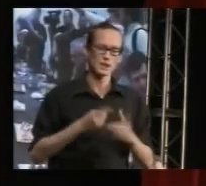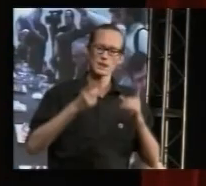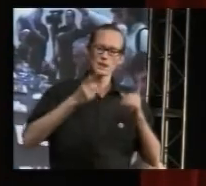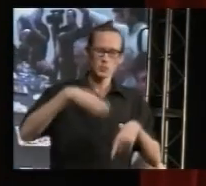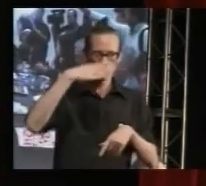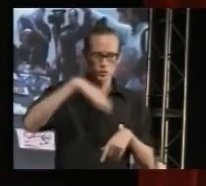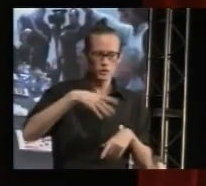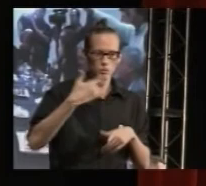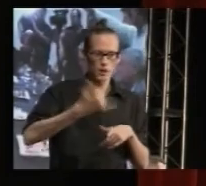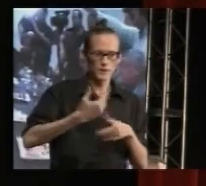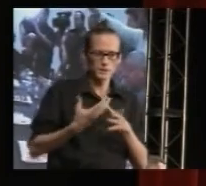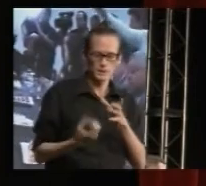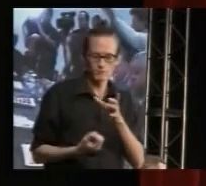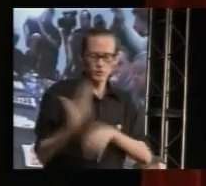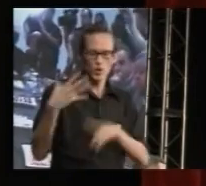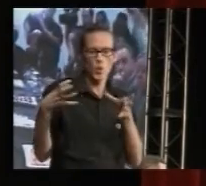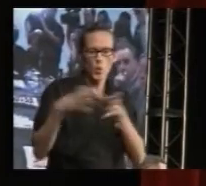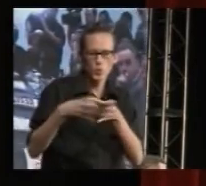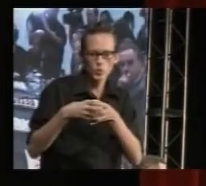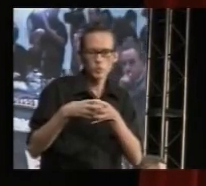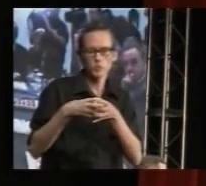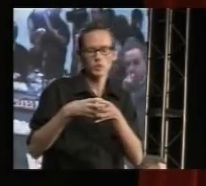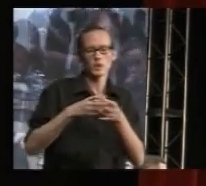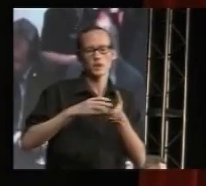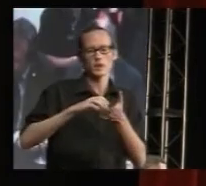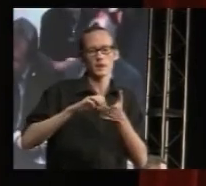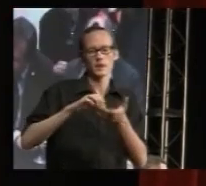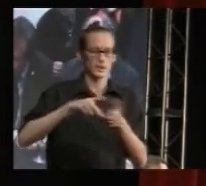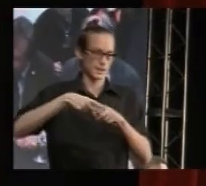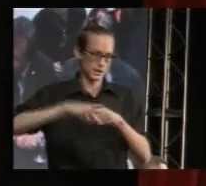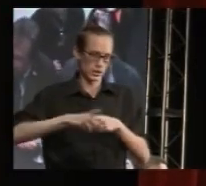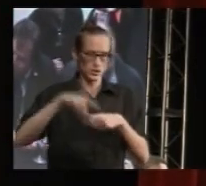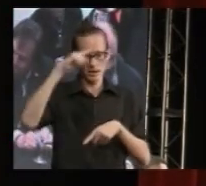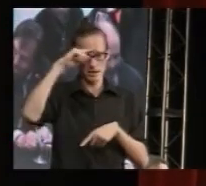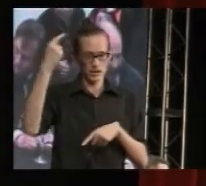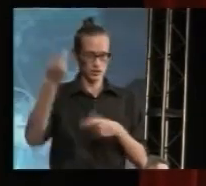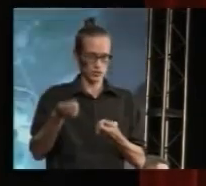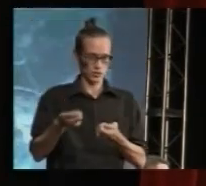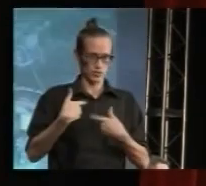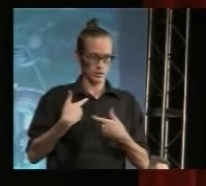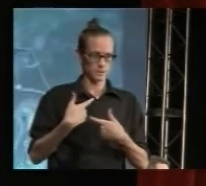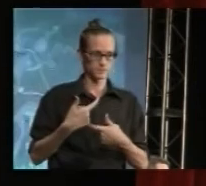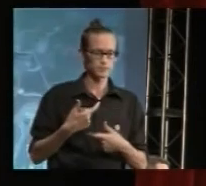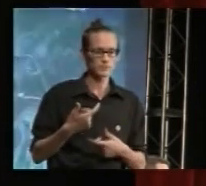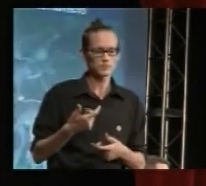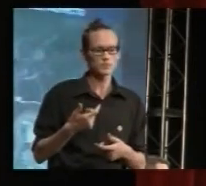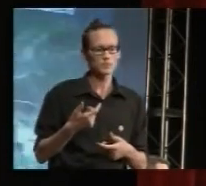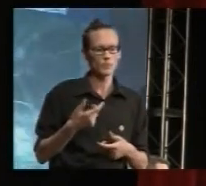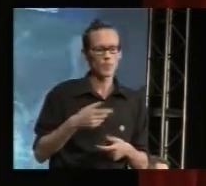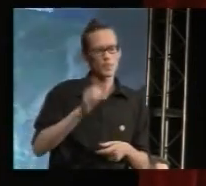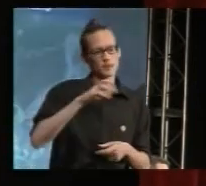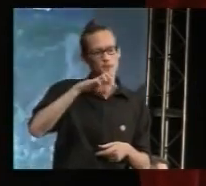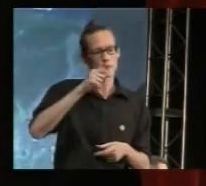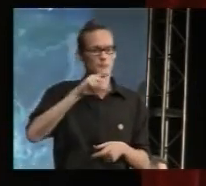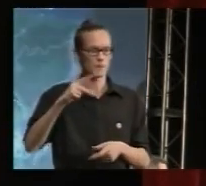estamos creando un grupo de emprendedores de base tecnológica que son financiados por el Gobierno Nacional con los programas PAC Emprendedor